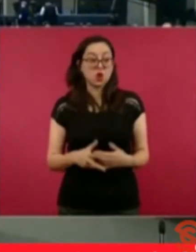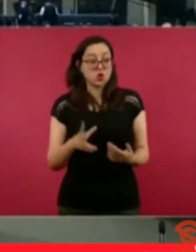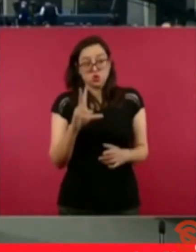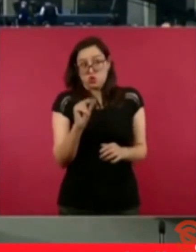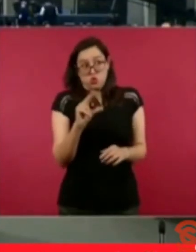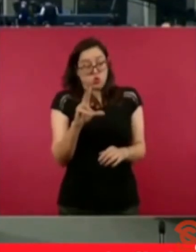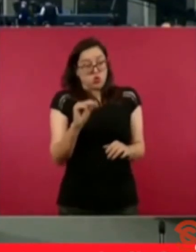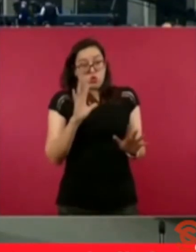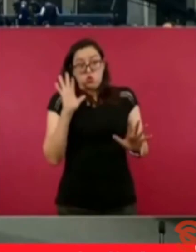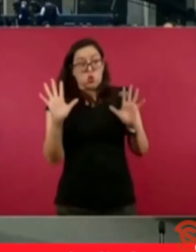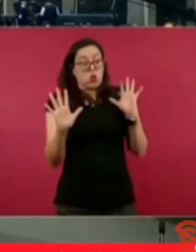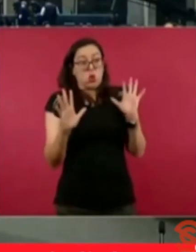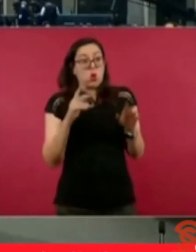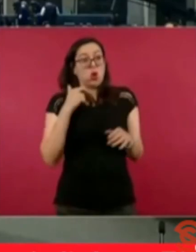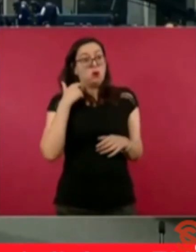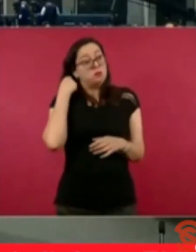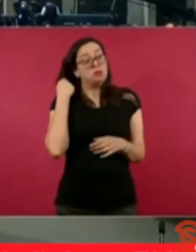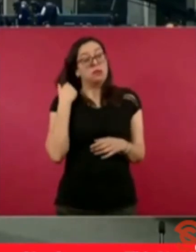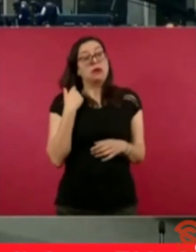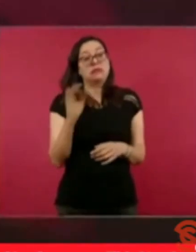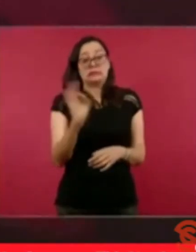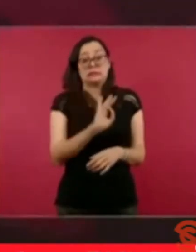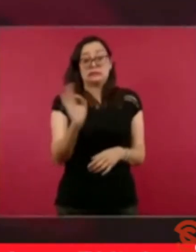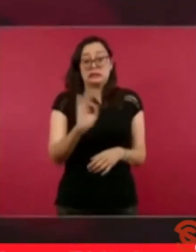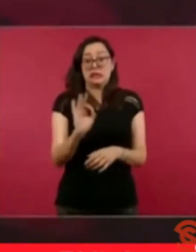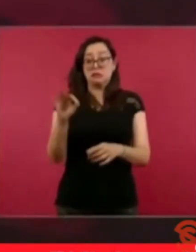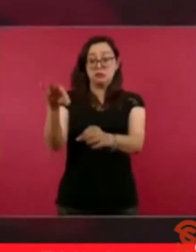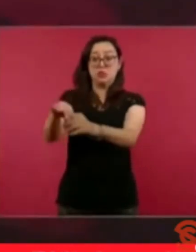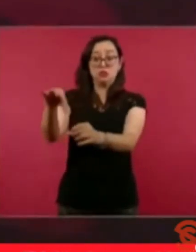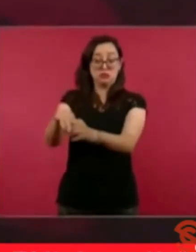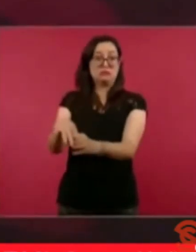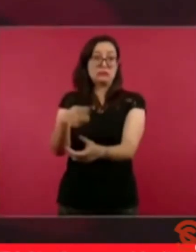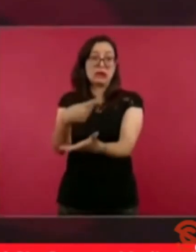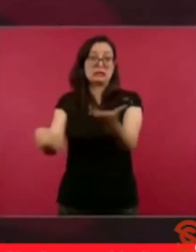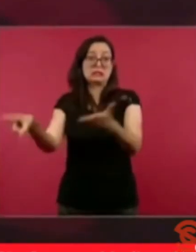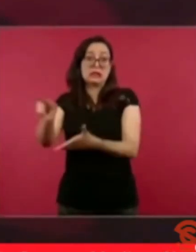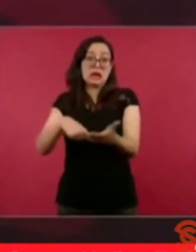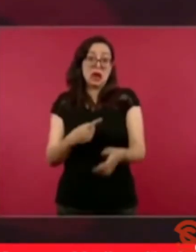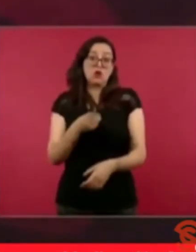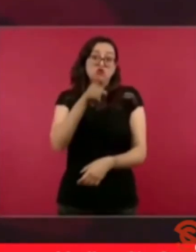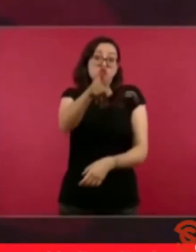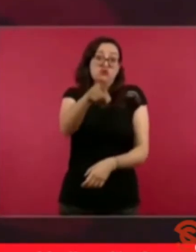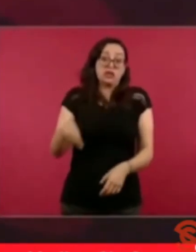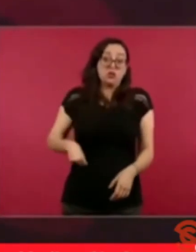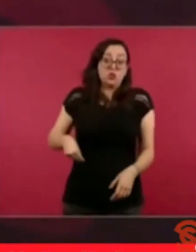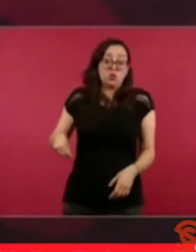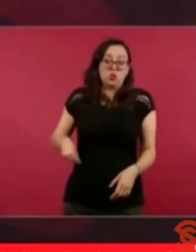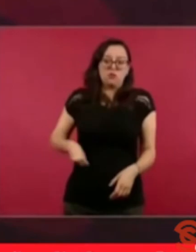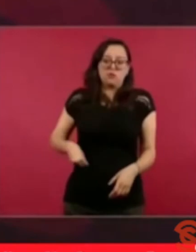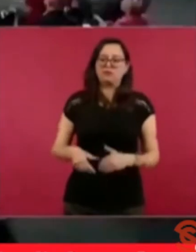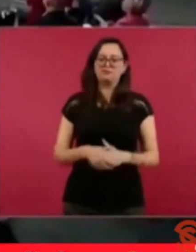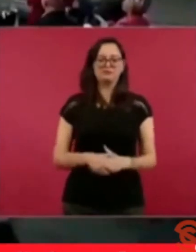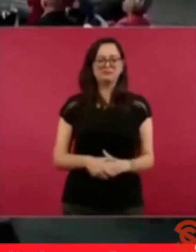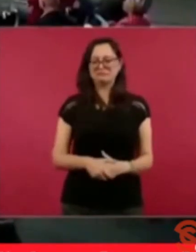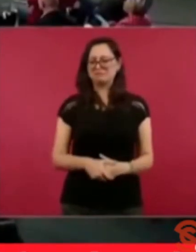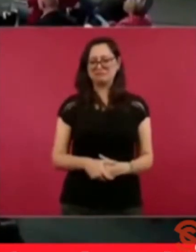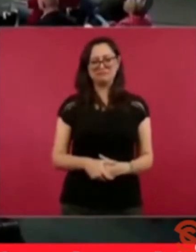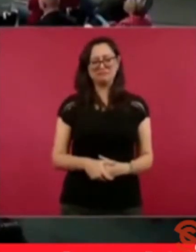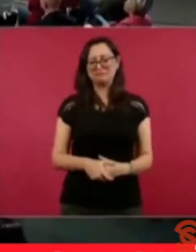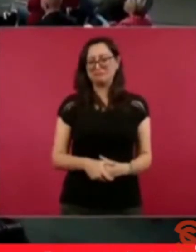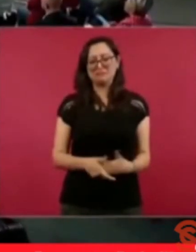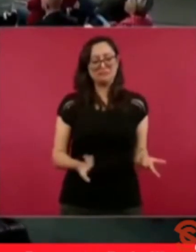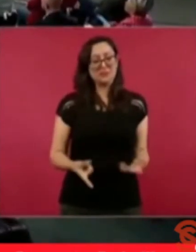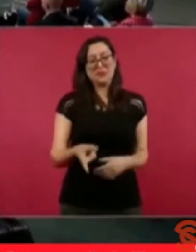tema de que pudieran venir impugnaciones? Pero no tiene por qué afectarse. Constantemente han estado afectando al movimiento y